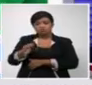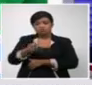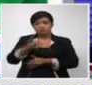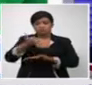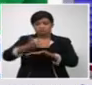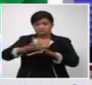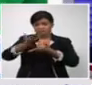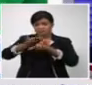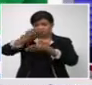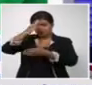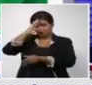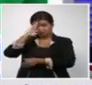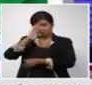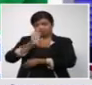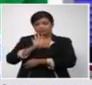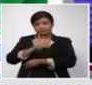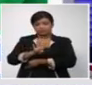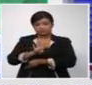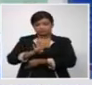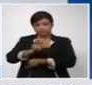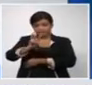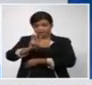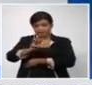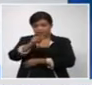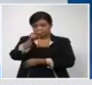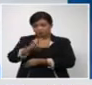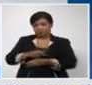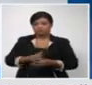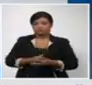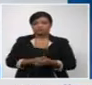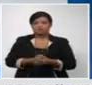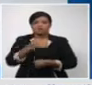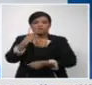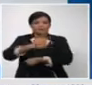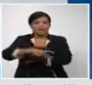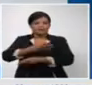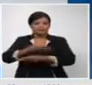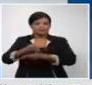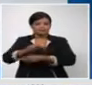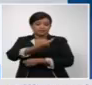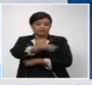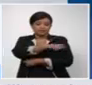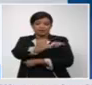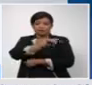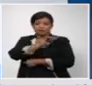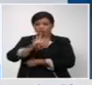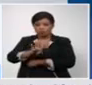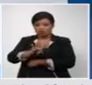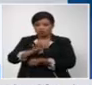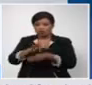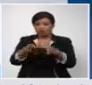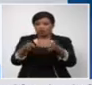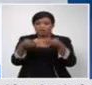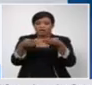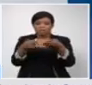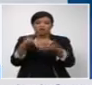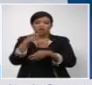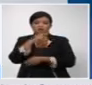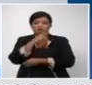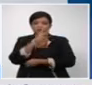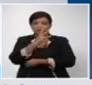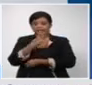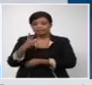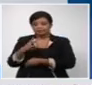países, procedentes de España 4, de Panamá y Rusia 3 de cada uno, de